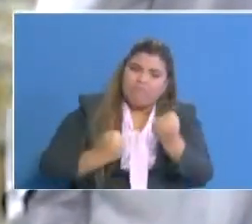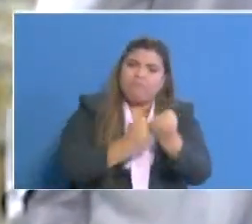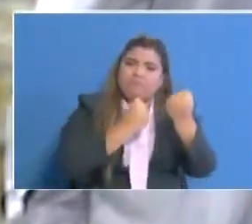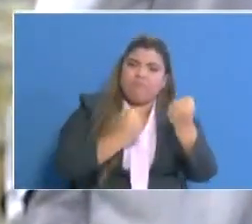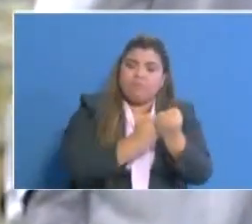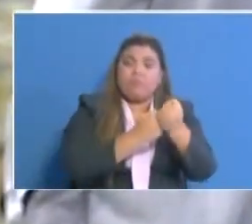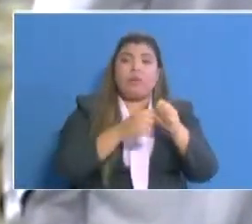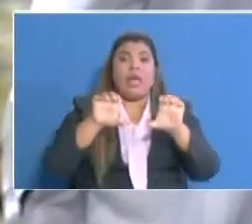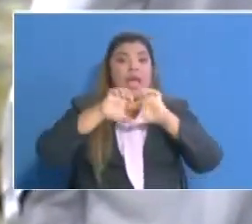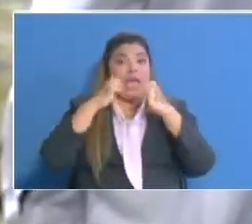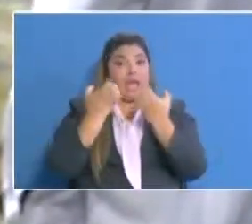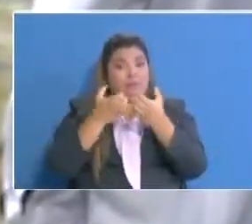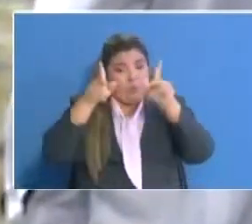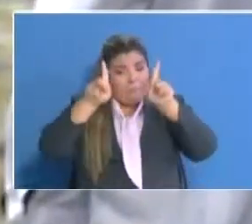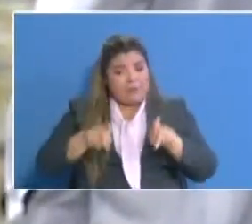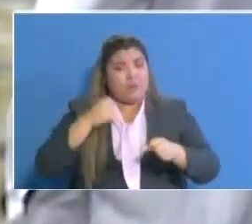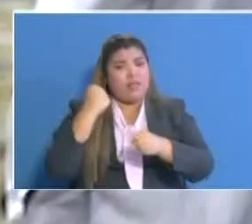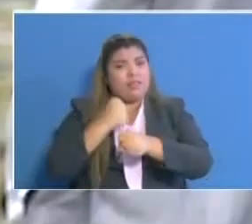Los bomberos.